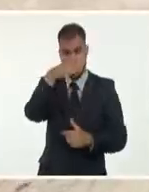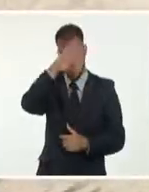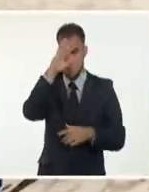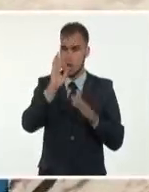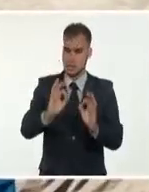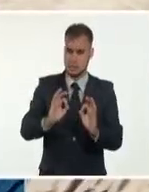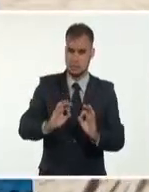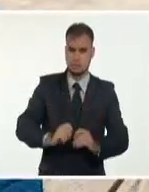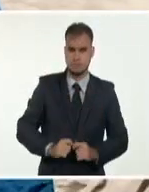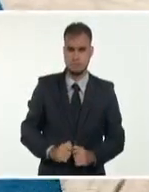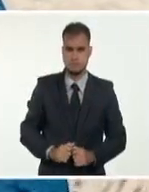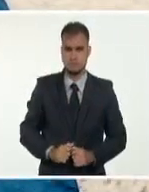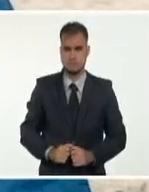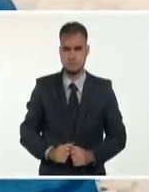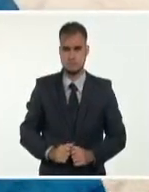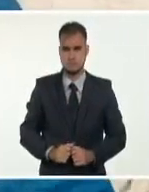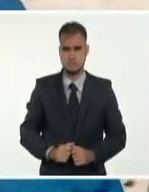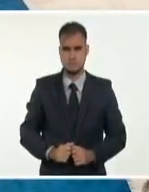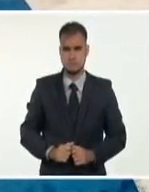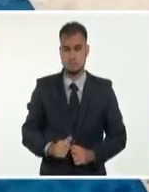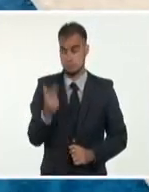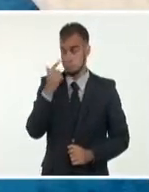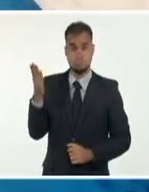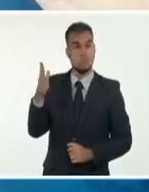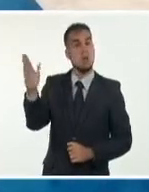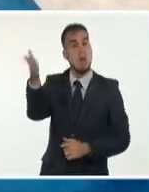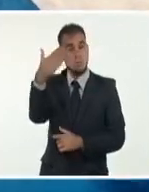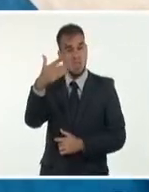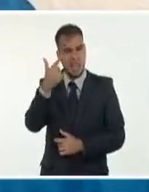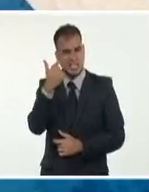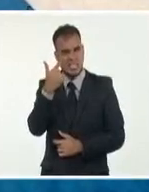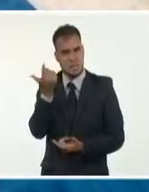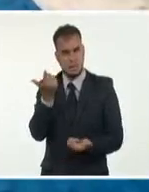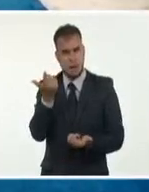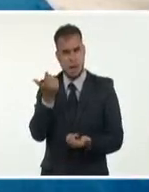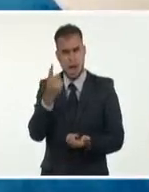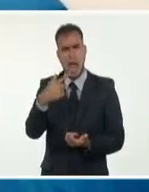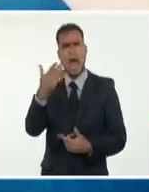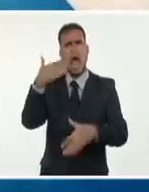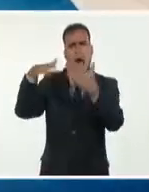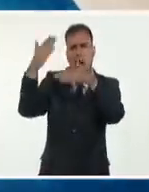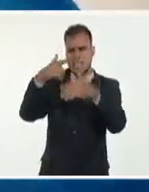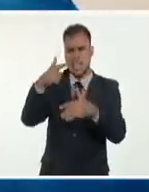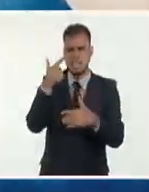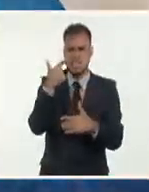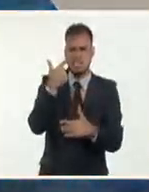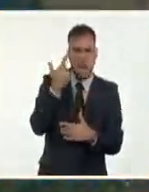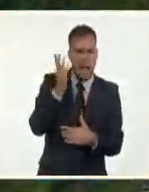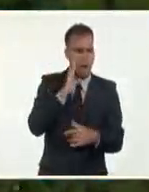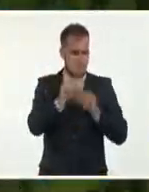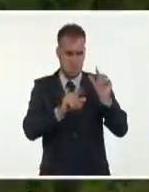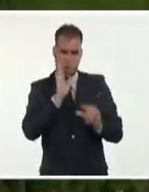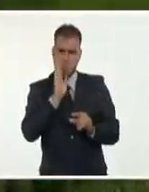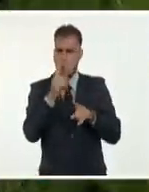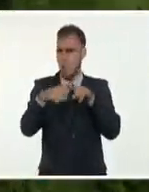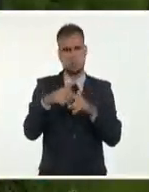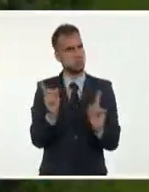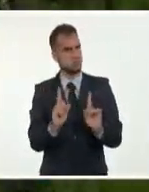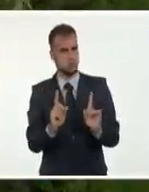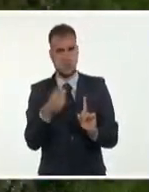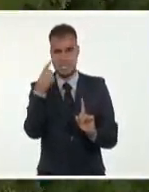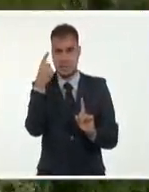no lo veis mi bandera es aquella que no ha sido jamás mercenario y en la cual resplandece una estrella con más